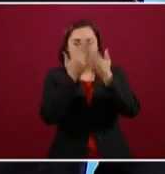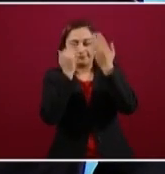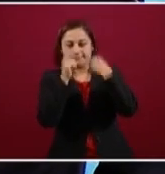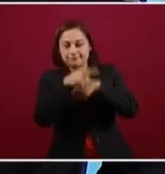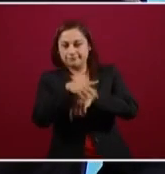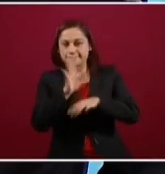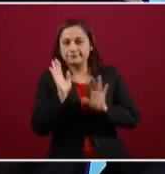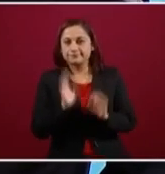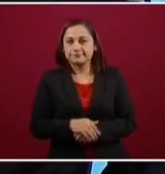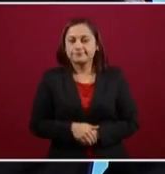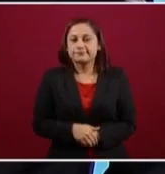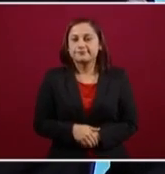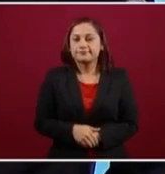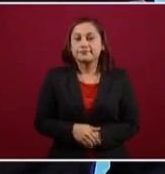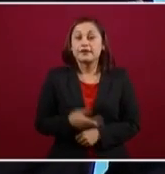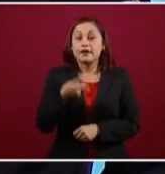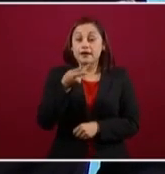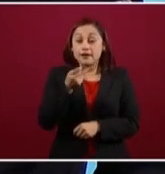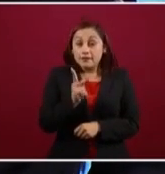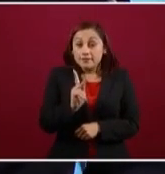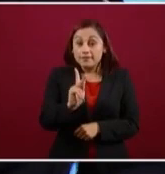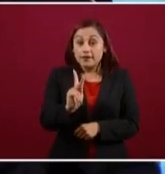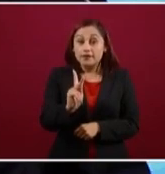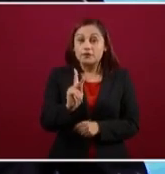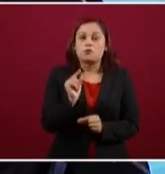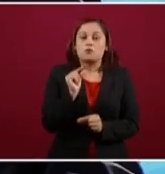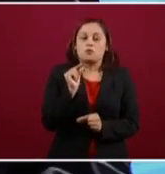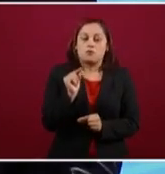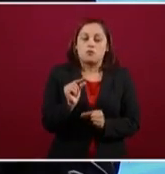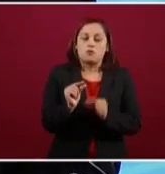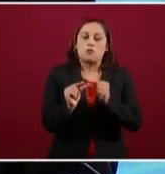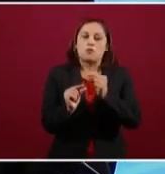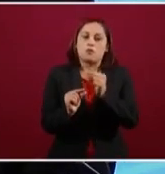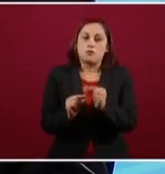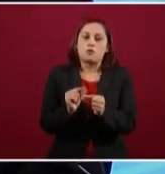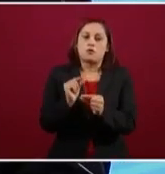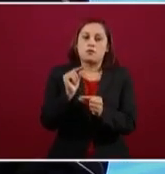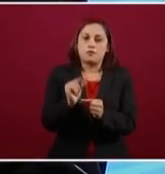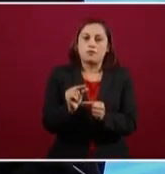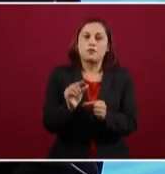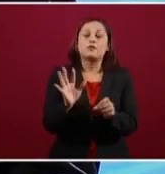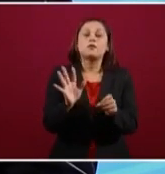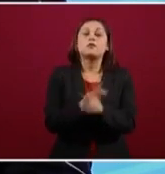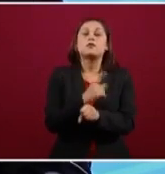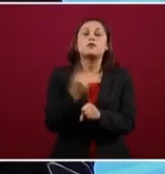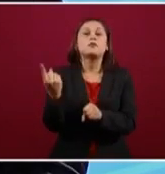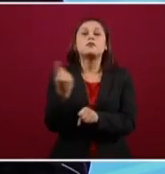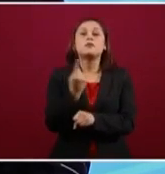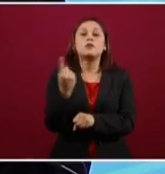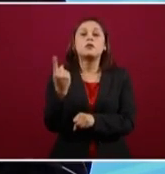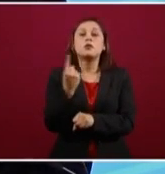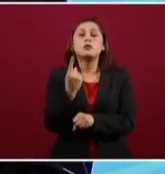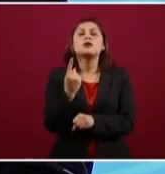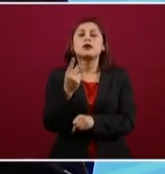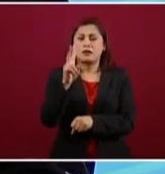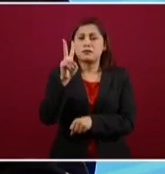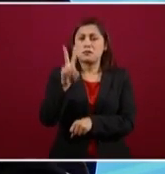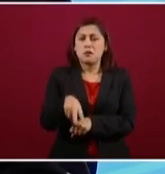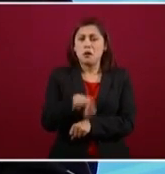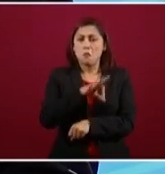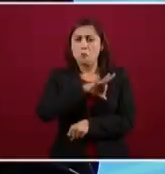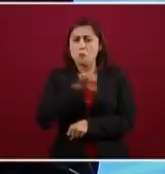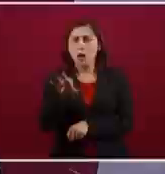Y además, poco a poco, porque es de sabios cambiar de opinión,